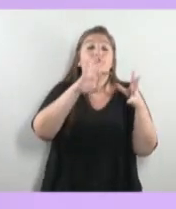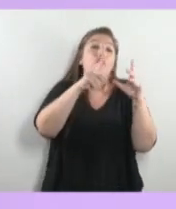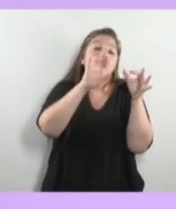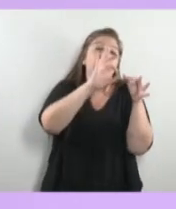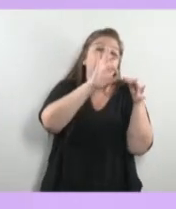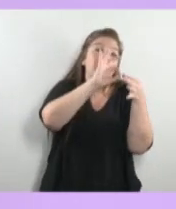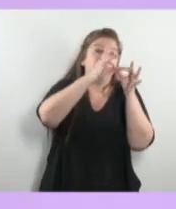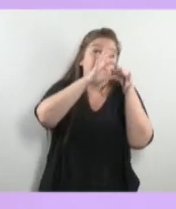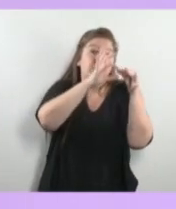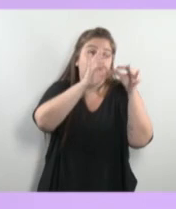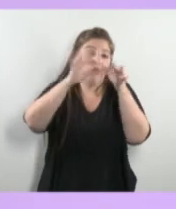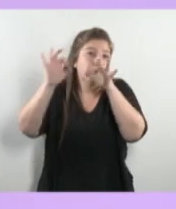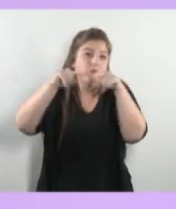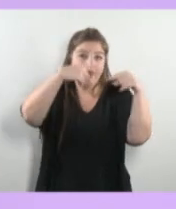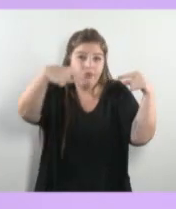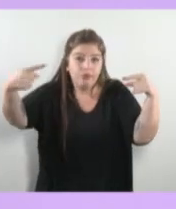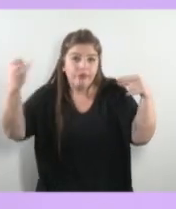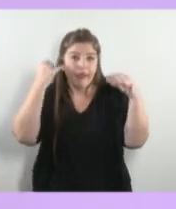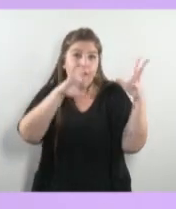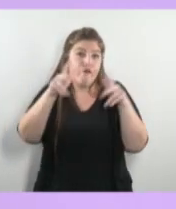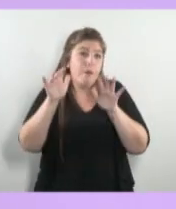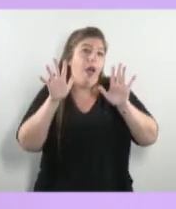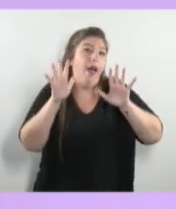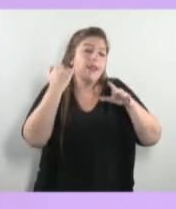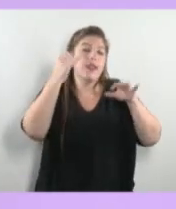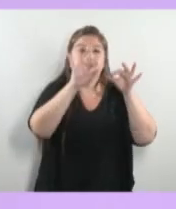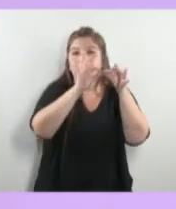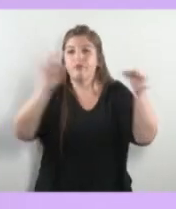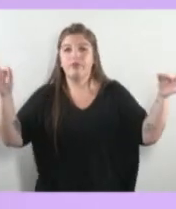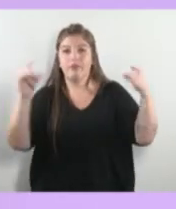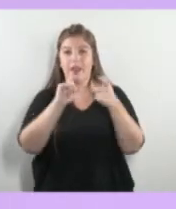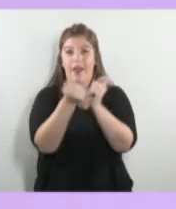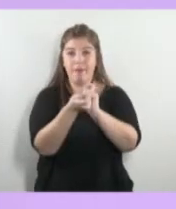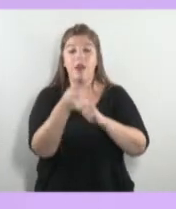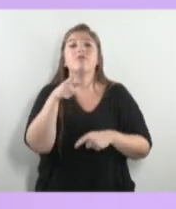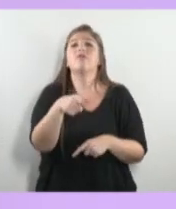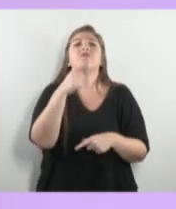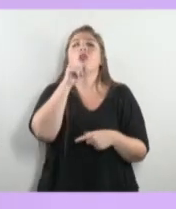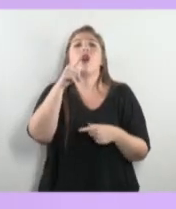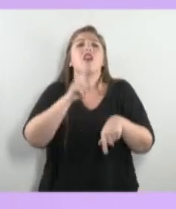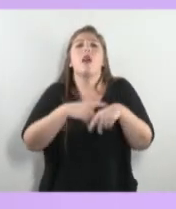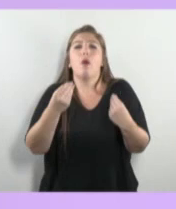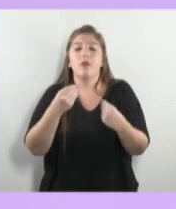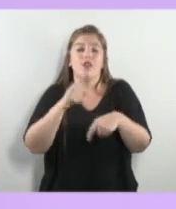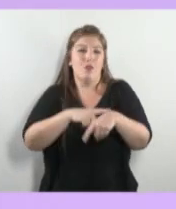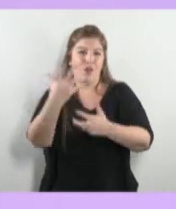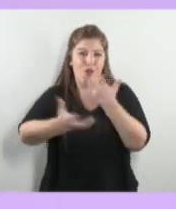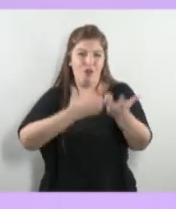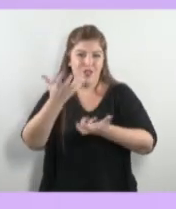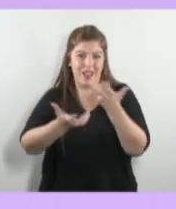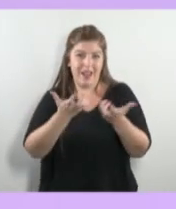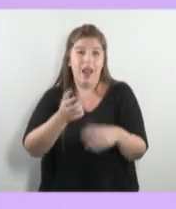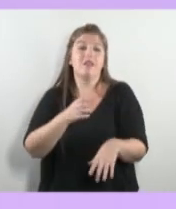y generan que tengan una estructura particular. Esto suele suceder cuando cocinamos. Claro. O sea, ante